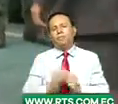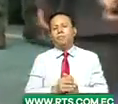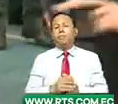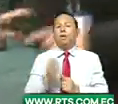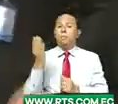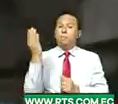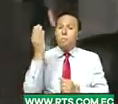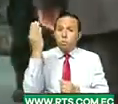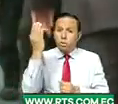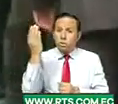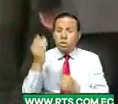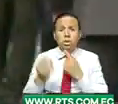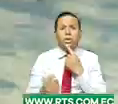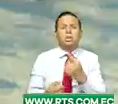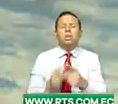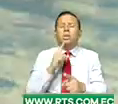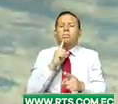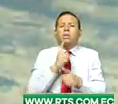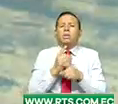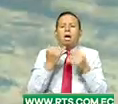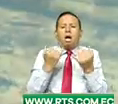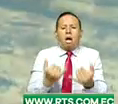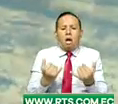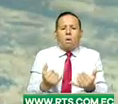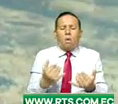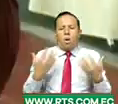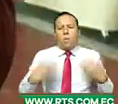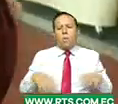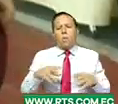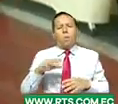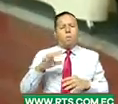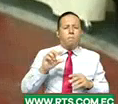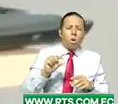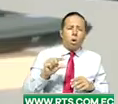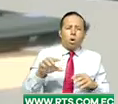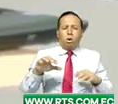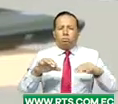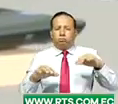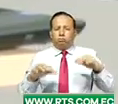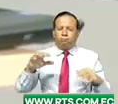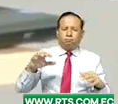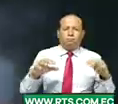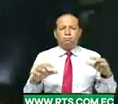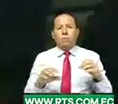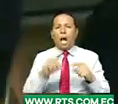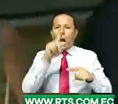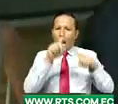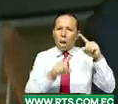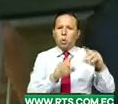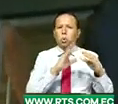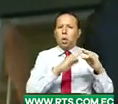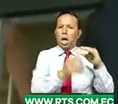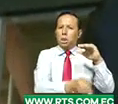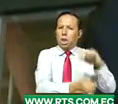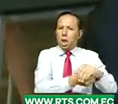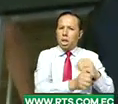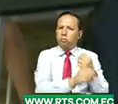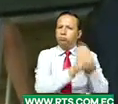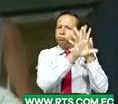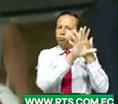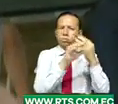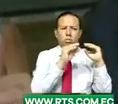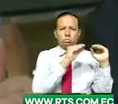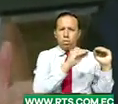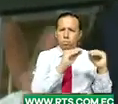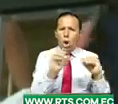será un año lectivo híbrido, con clases presenciales, semipresenciales y virtuales. Organizar de la mejor manera el